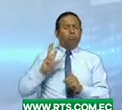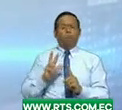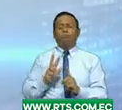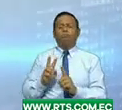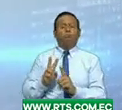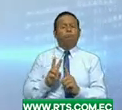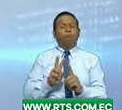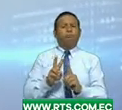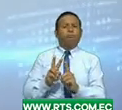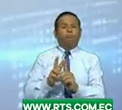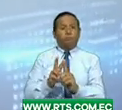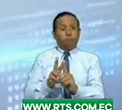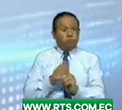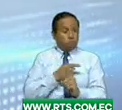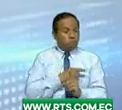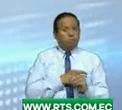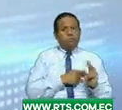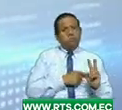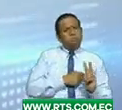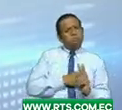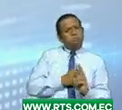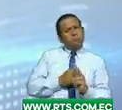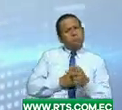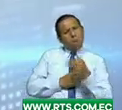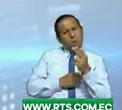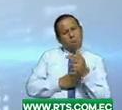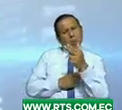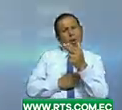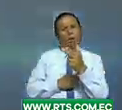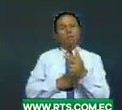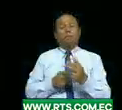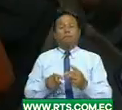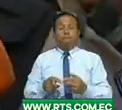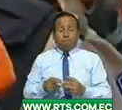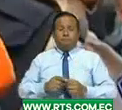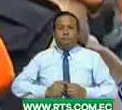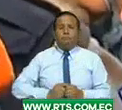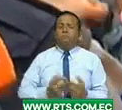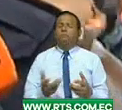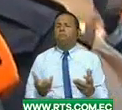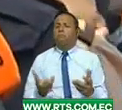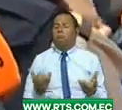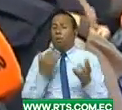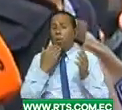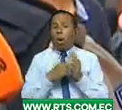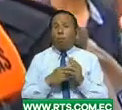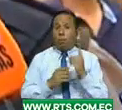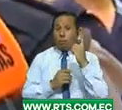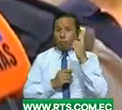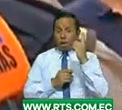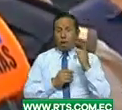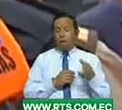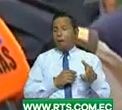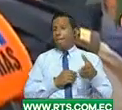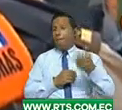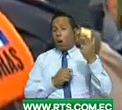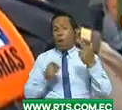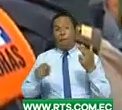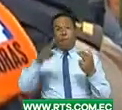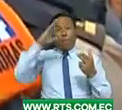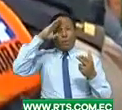PPLs que se encontraba en el hospital Guayaquil, recibiendo atención médica. Al momento que realizan la primera detonación en contra del servidor